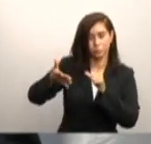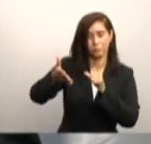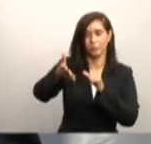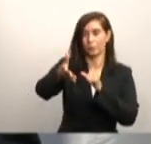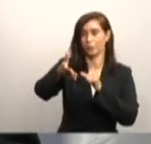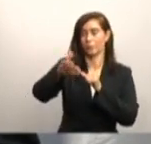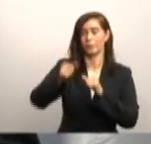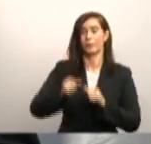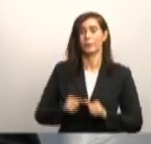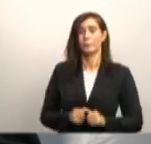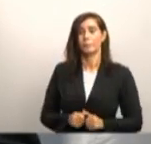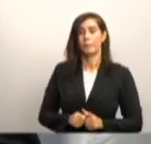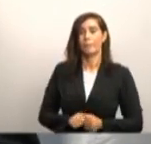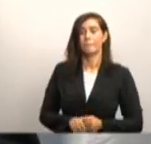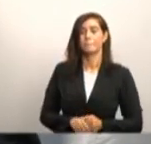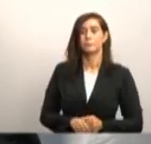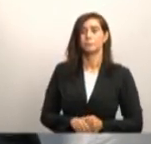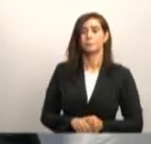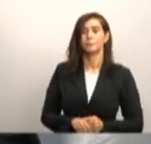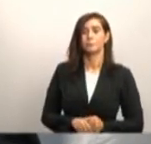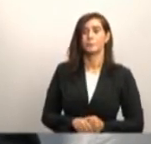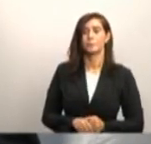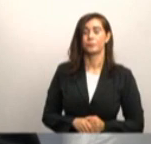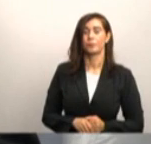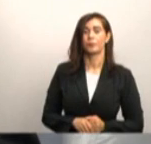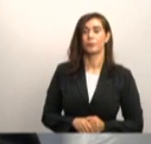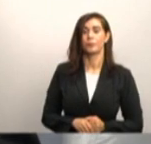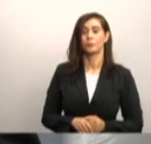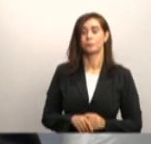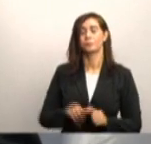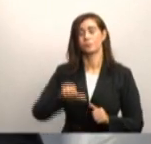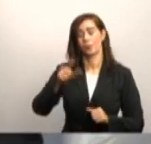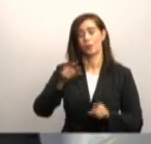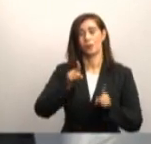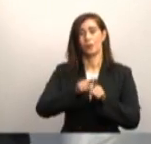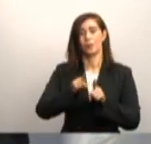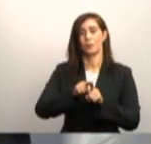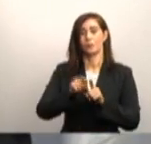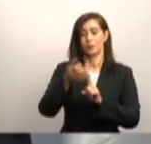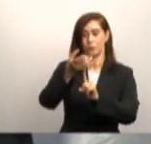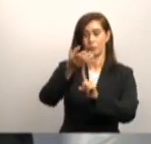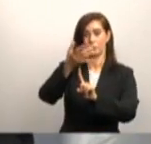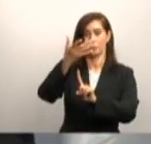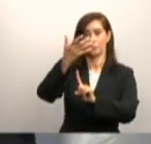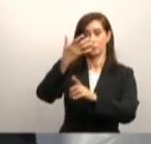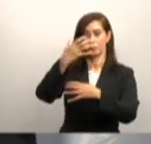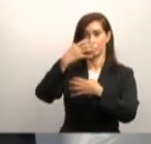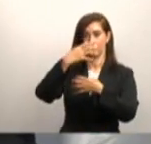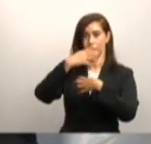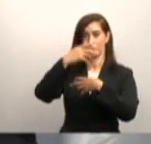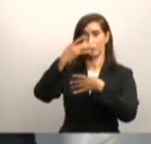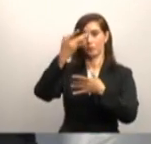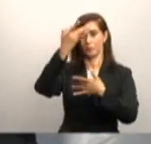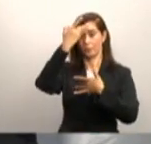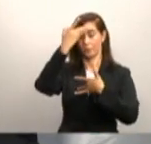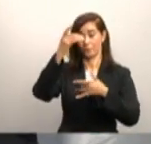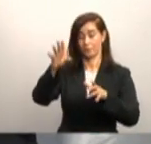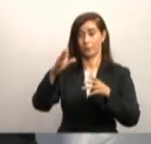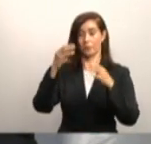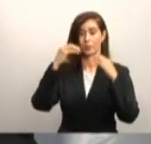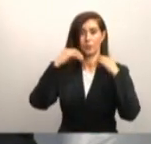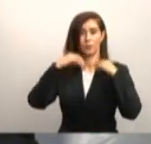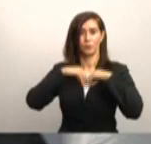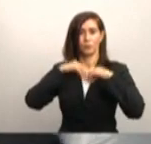resolución del tema. Los efectos sobre infecciones respiratorias todavía nosotros no podemos medirlo, porque